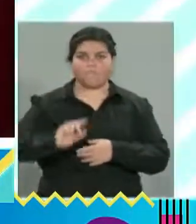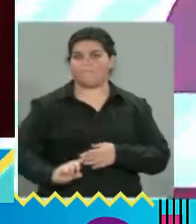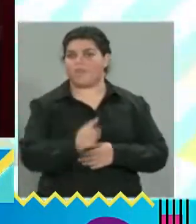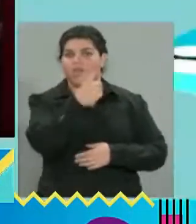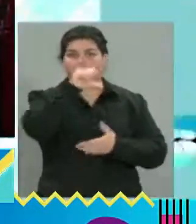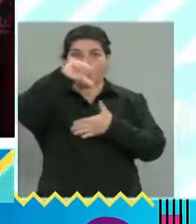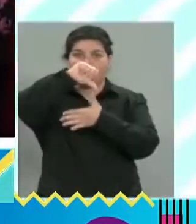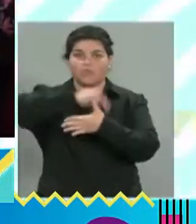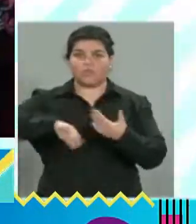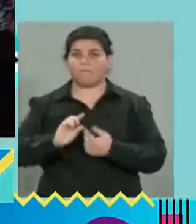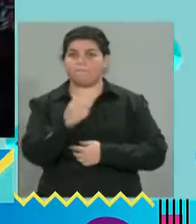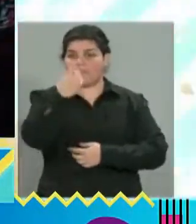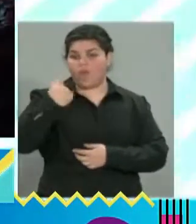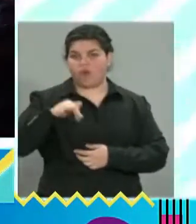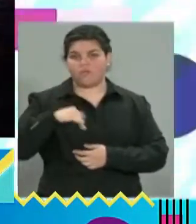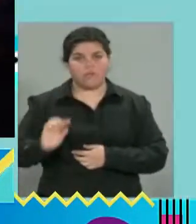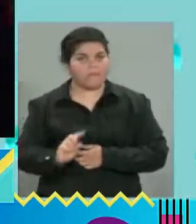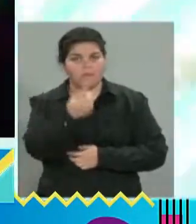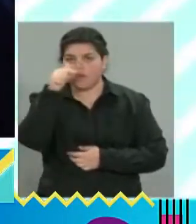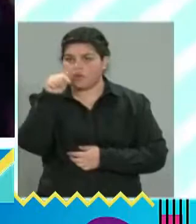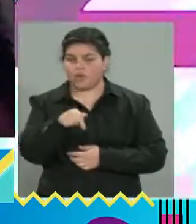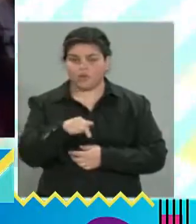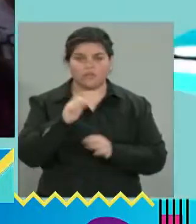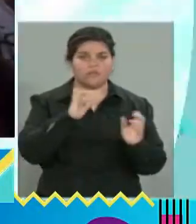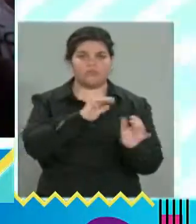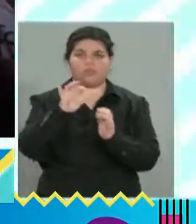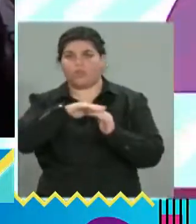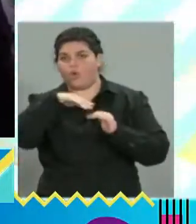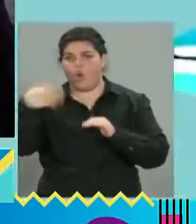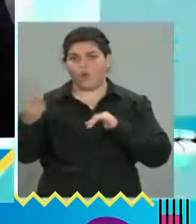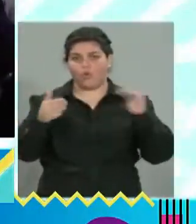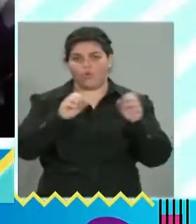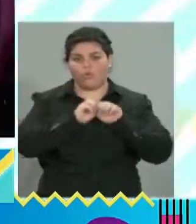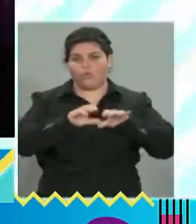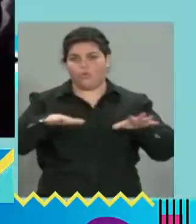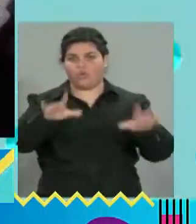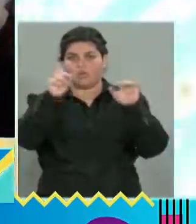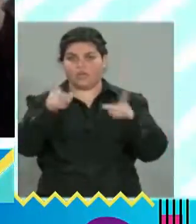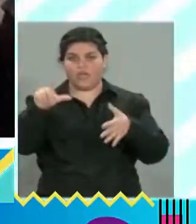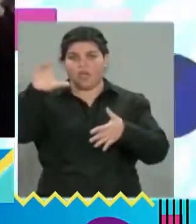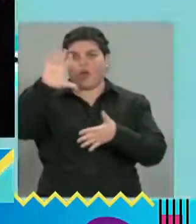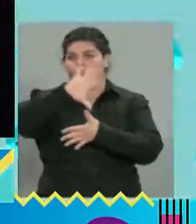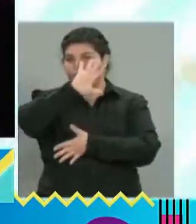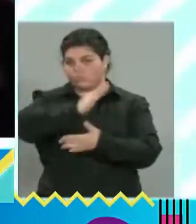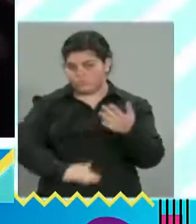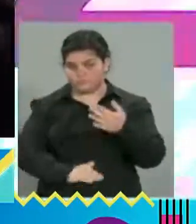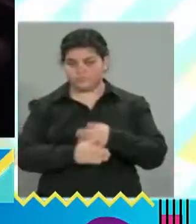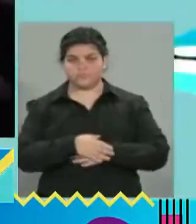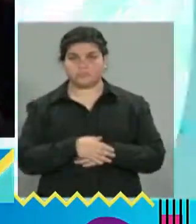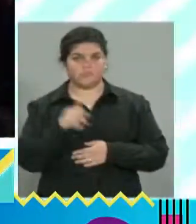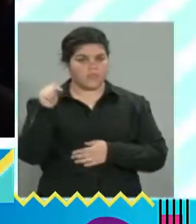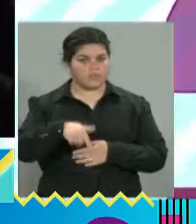de Latinoamérica, entonces esto repercutió en todos los países vecinos y también en todo el continente. Pero esto fue